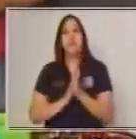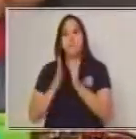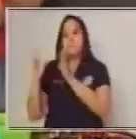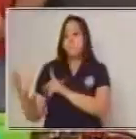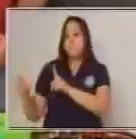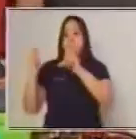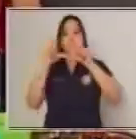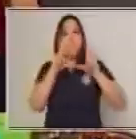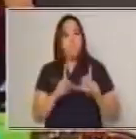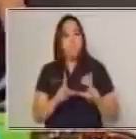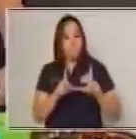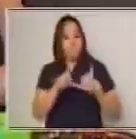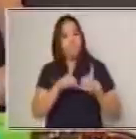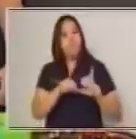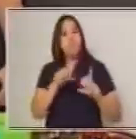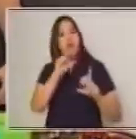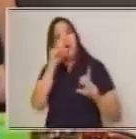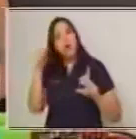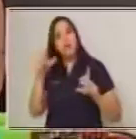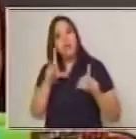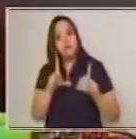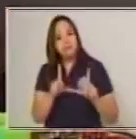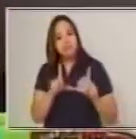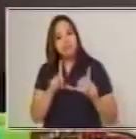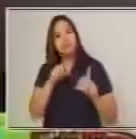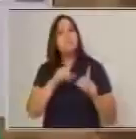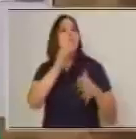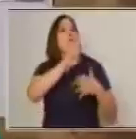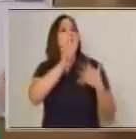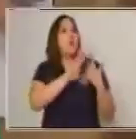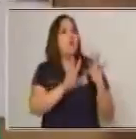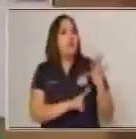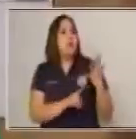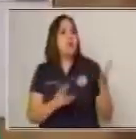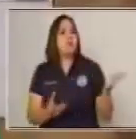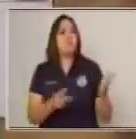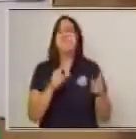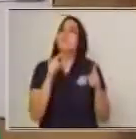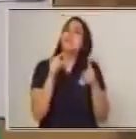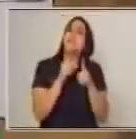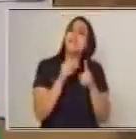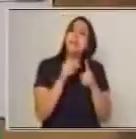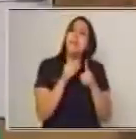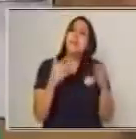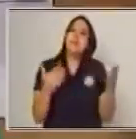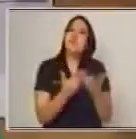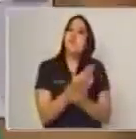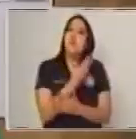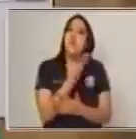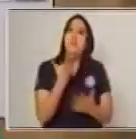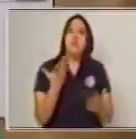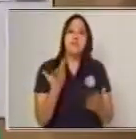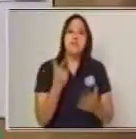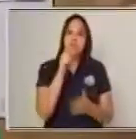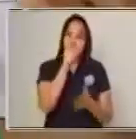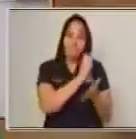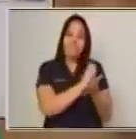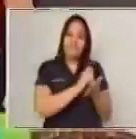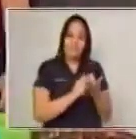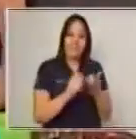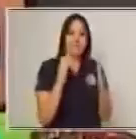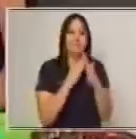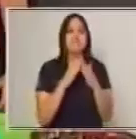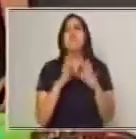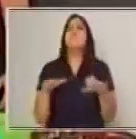fase de nuestro mapa de 4 cuadros, que es el vocabulario. ¿Qué palabras? A ver, anoten ustedes en casa,